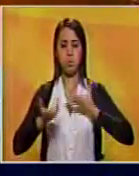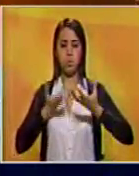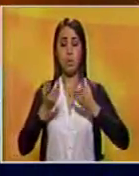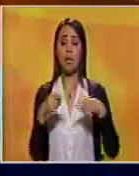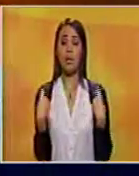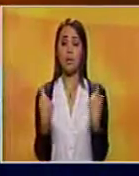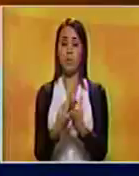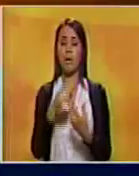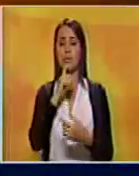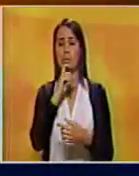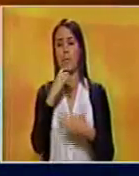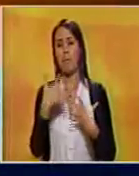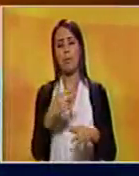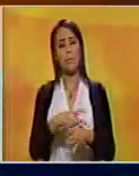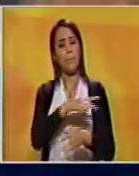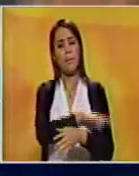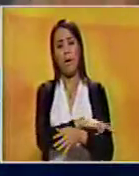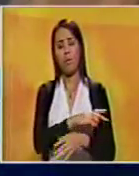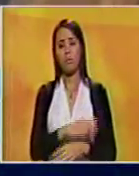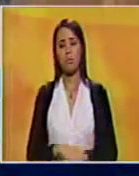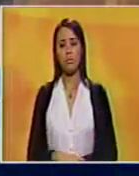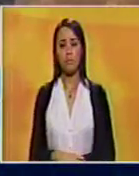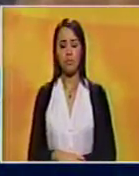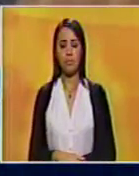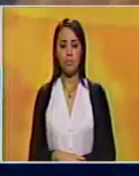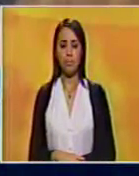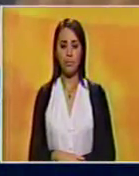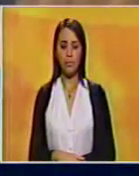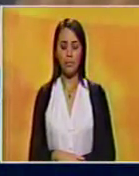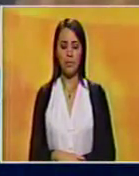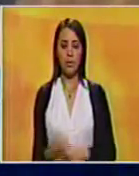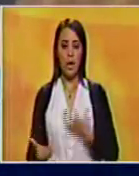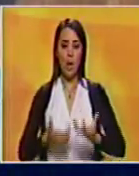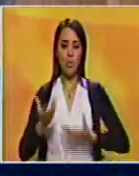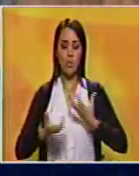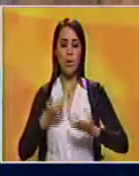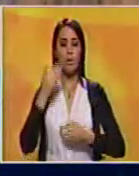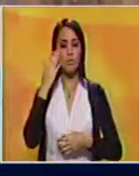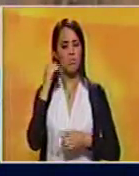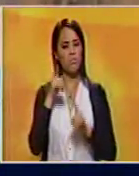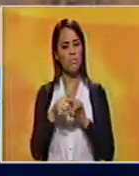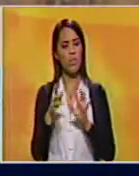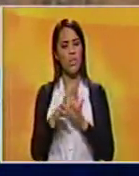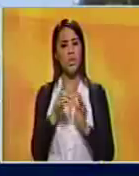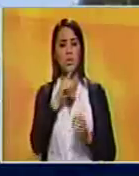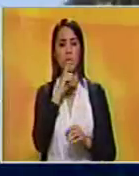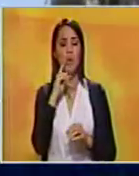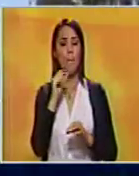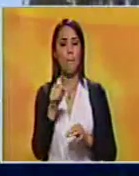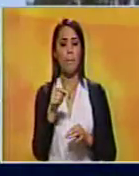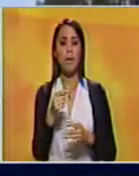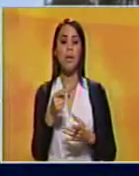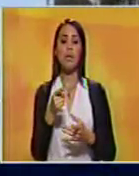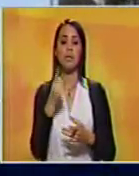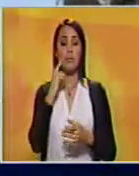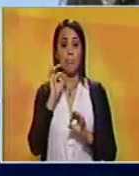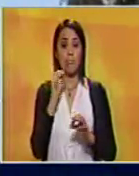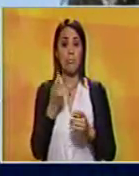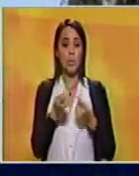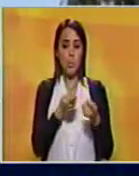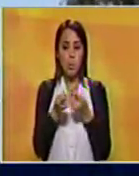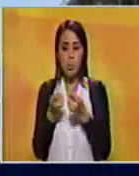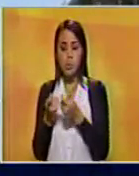entidad, que ya ha arrasado un área del tamaño de Los Ángeles. El fuego, conocido como Mendocino Complex, ha sido